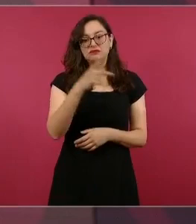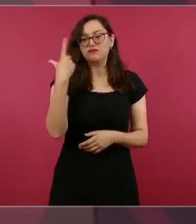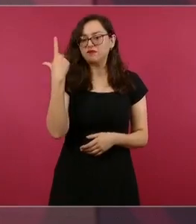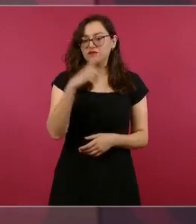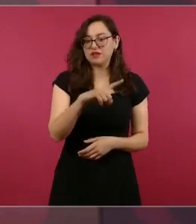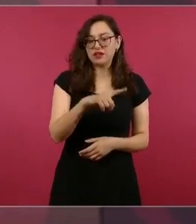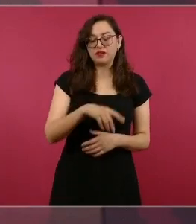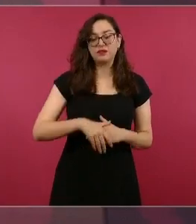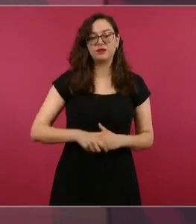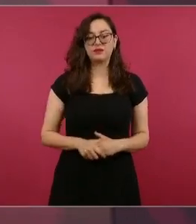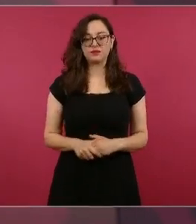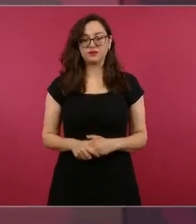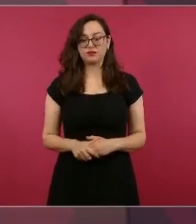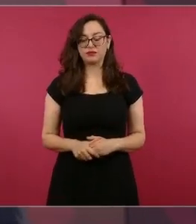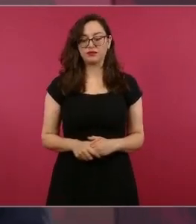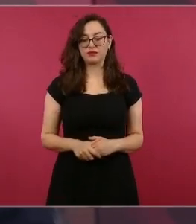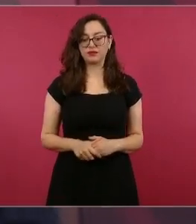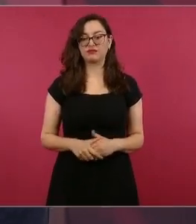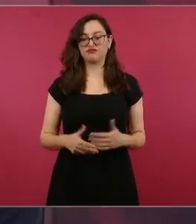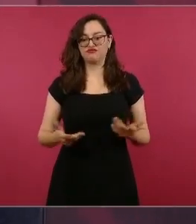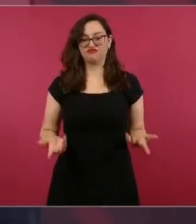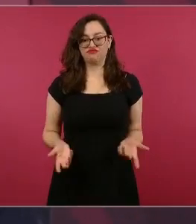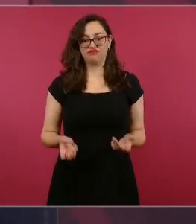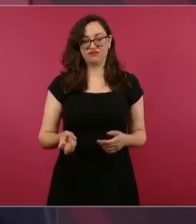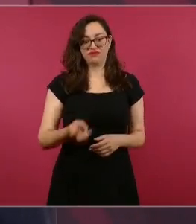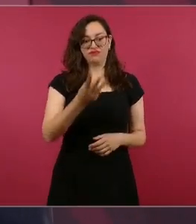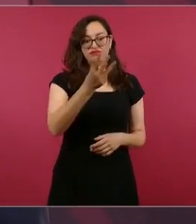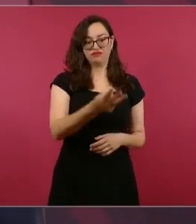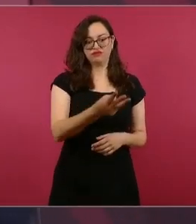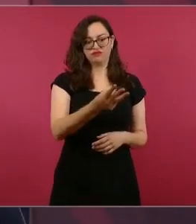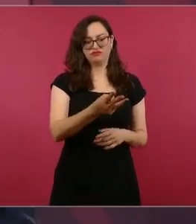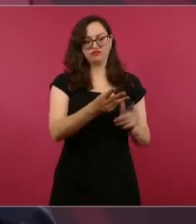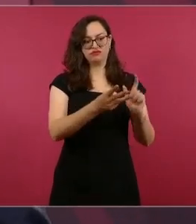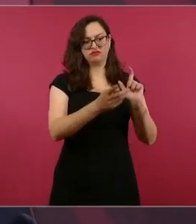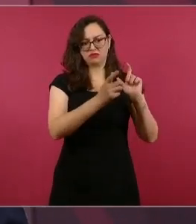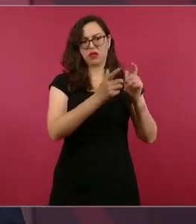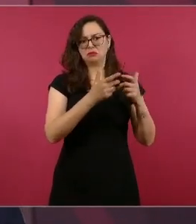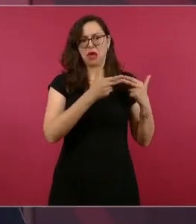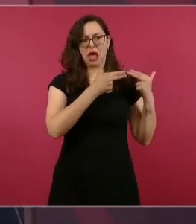porque de los tres a uno le dieron más